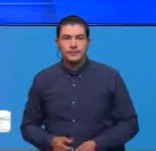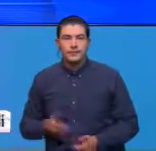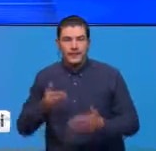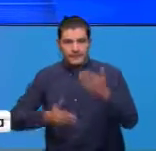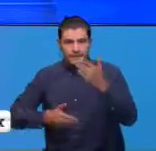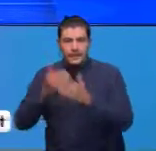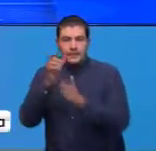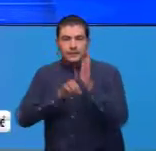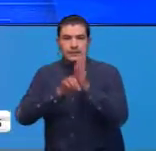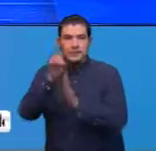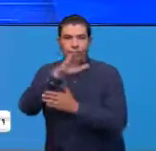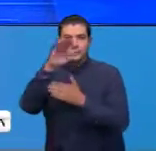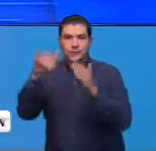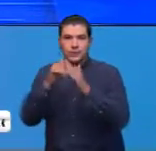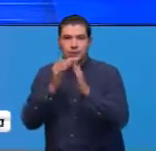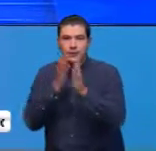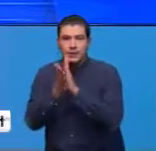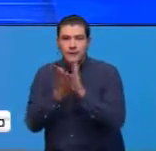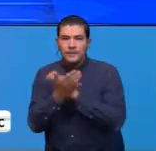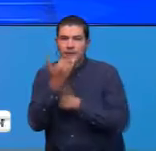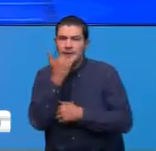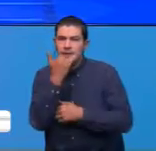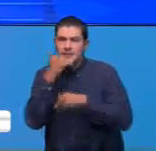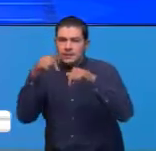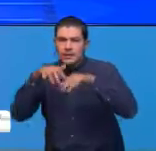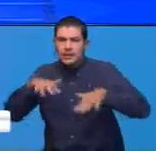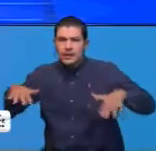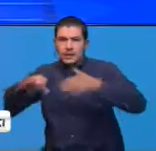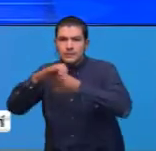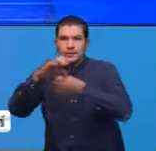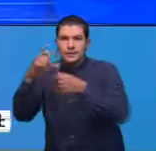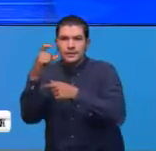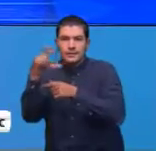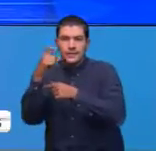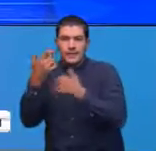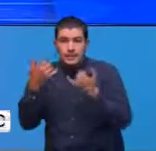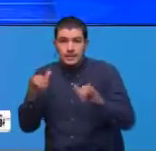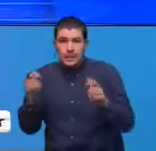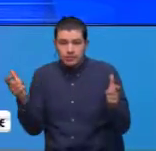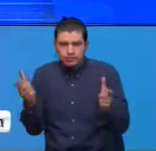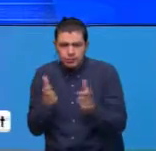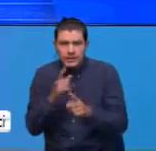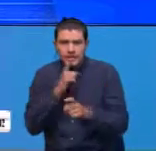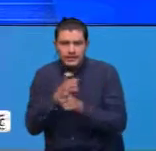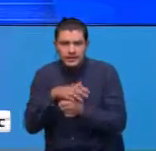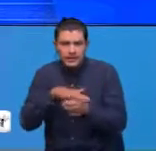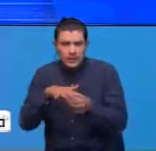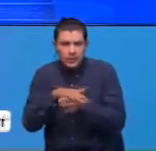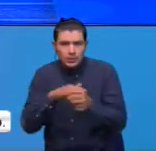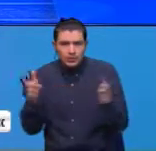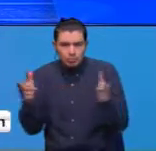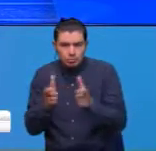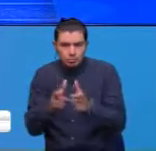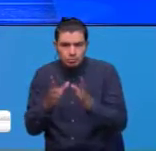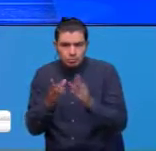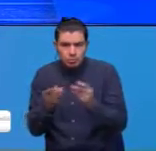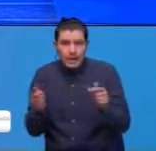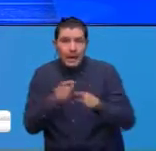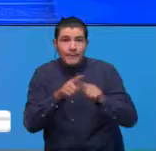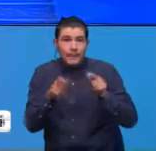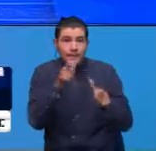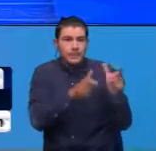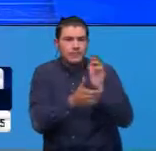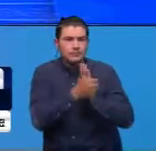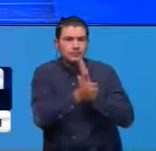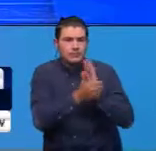Iniciamos con el desarrollo de toda la información y lo que pasa en la frontera, pues aunque ya ha disminuido un poco la tensión, los expertos siguen haciendo sus